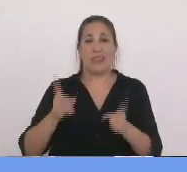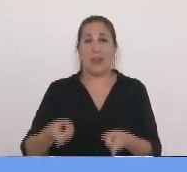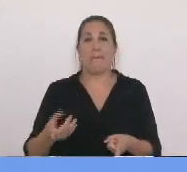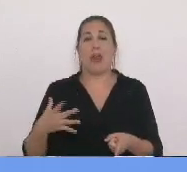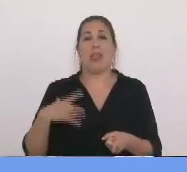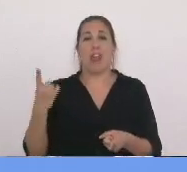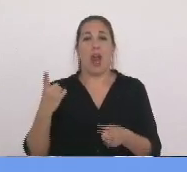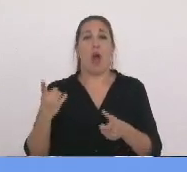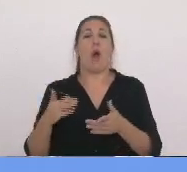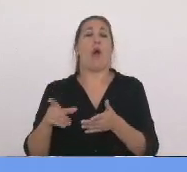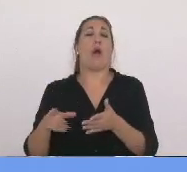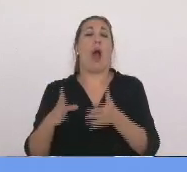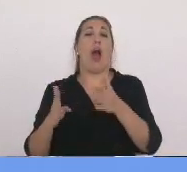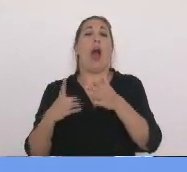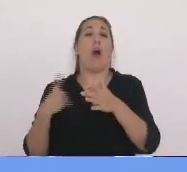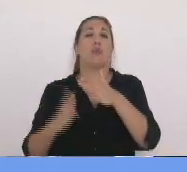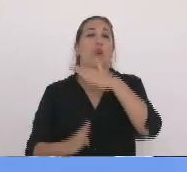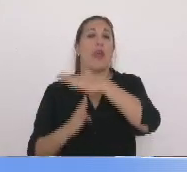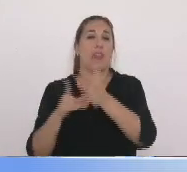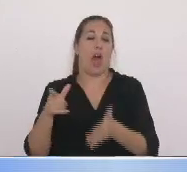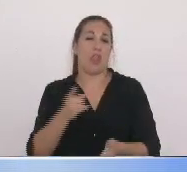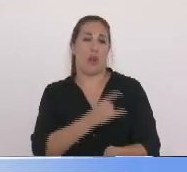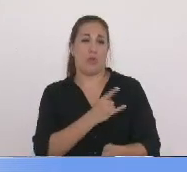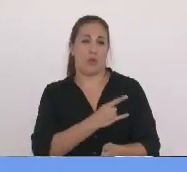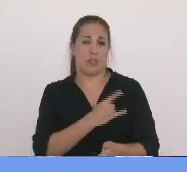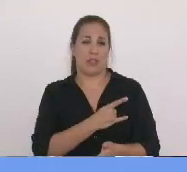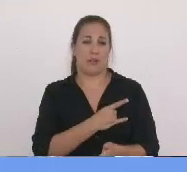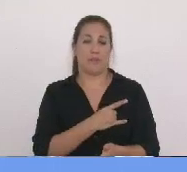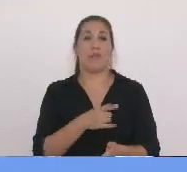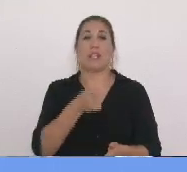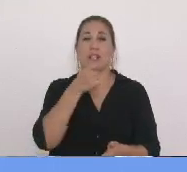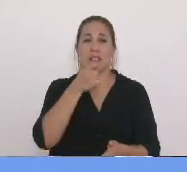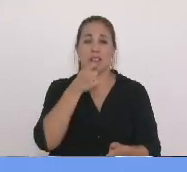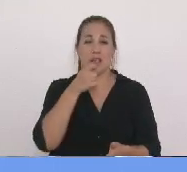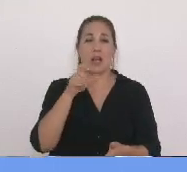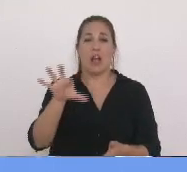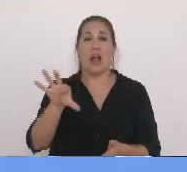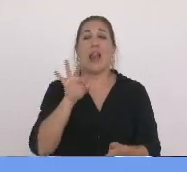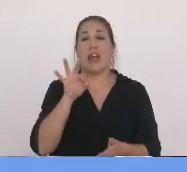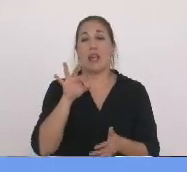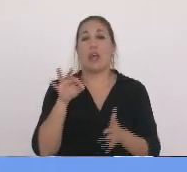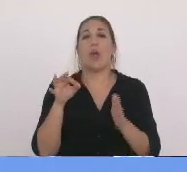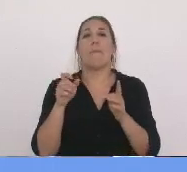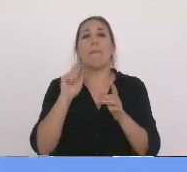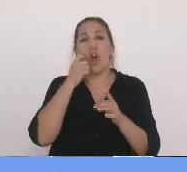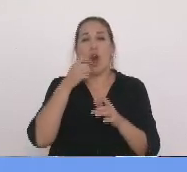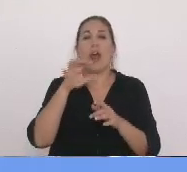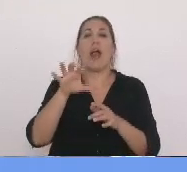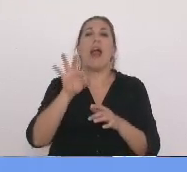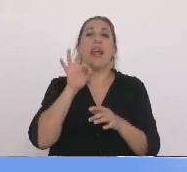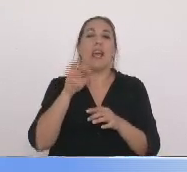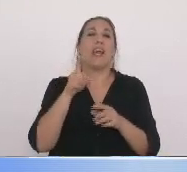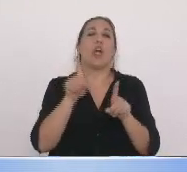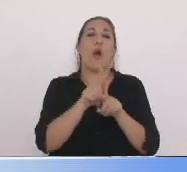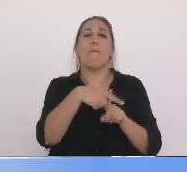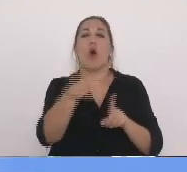lo más correcto sería en todo caso que la elección fuera por sus pares docentes en ese caso a través del voto